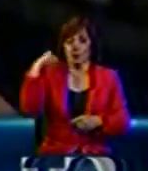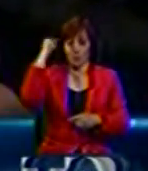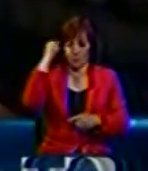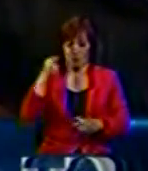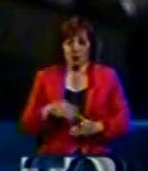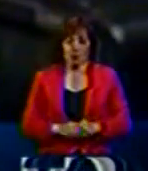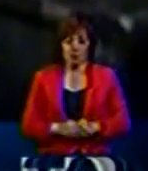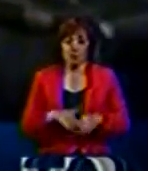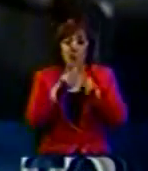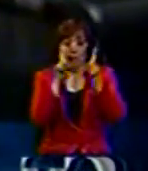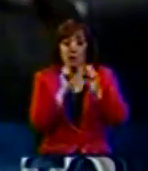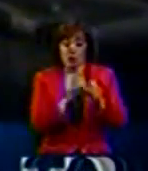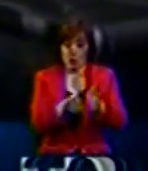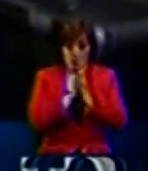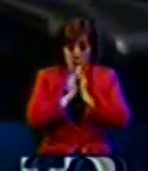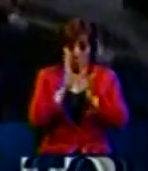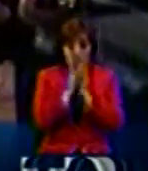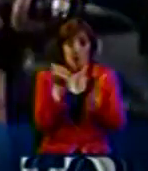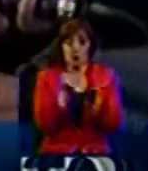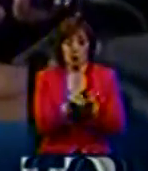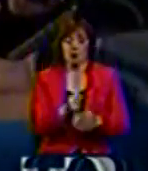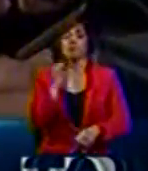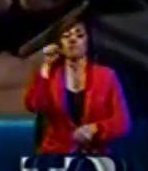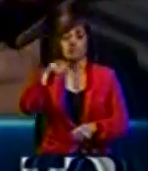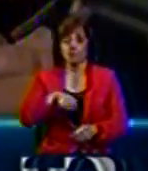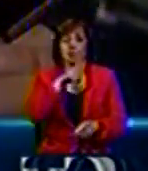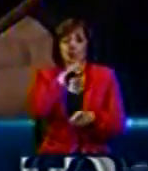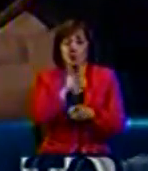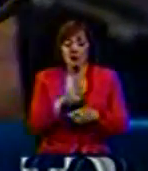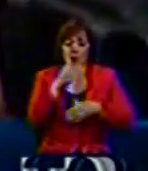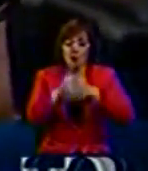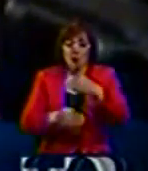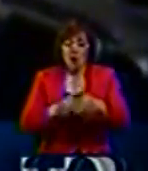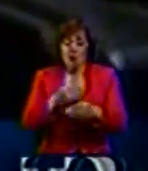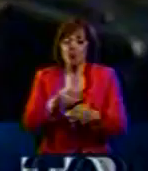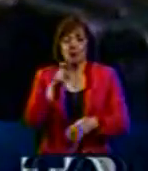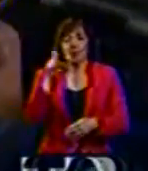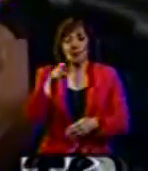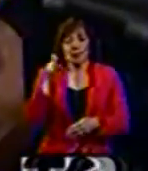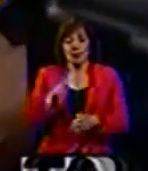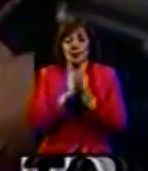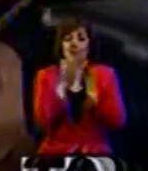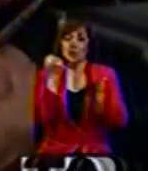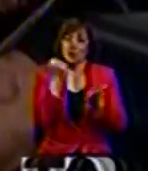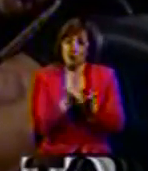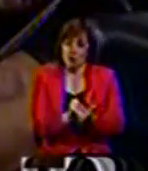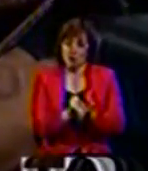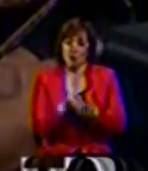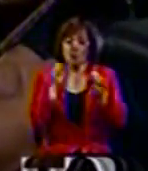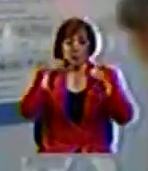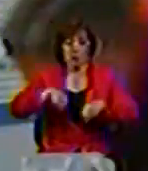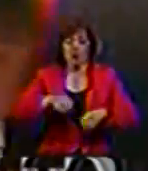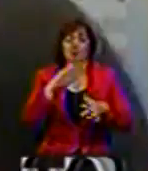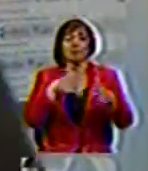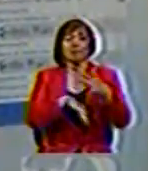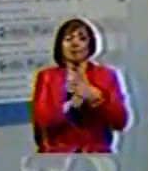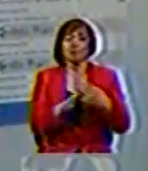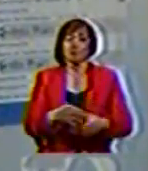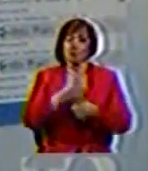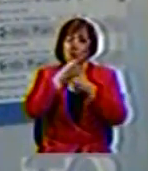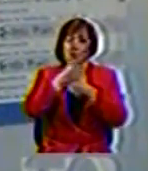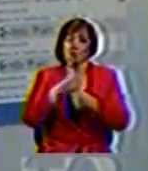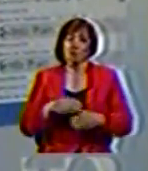pedir pasaporte? Es parte de este proceso a fin de poder garantizar esta migración ordenada y segura.